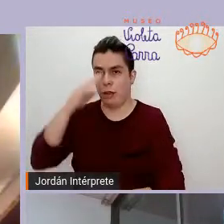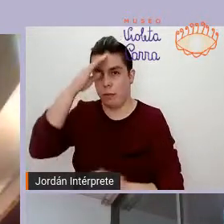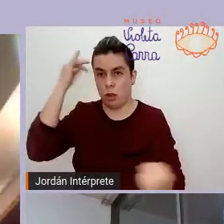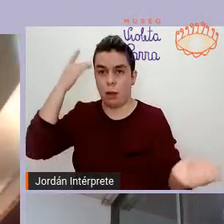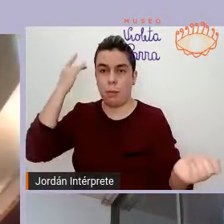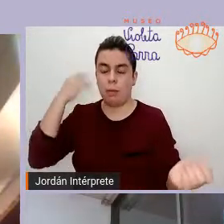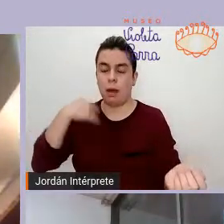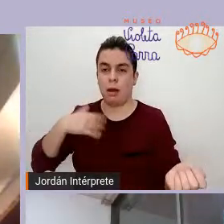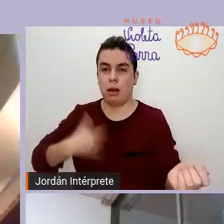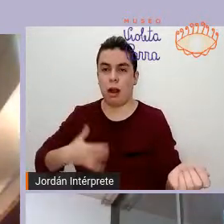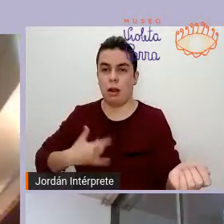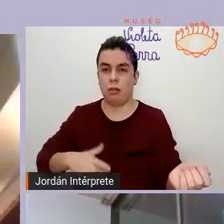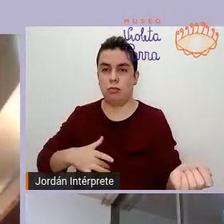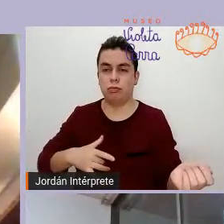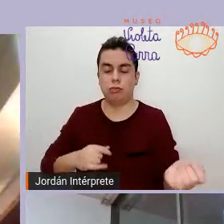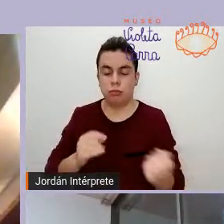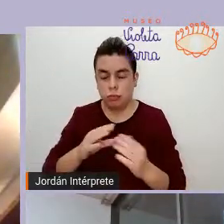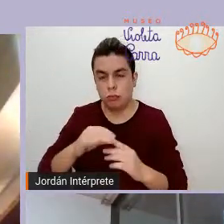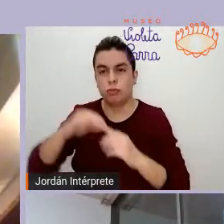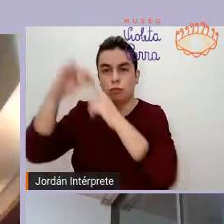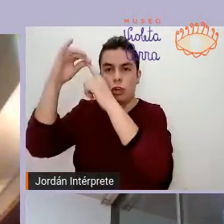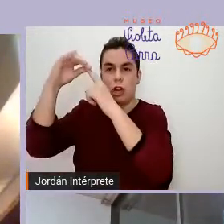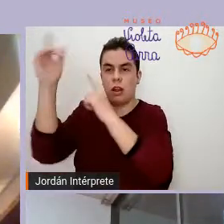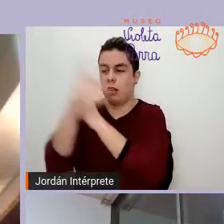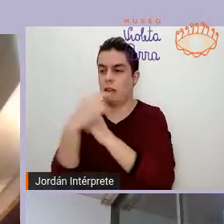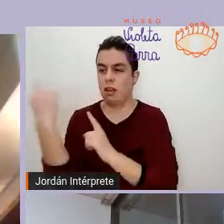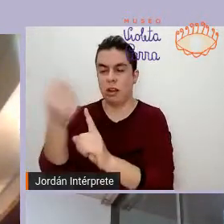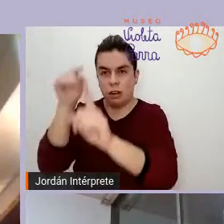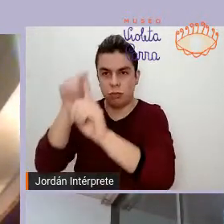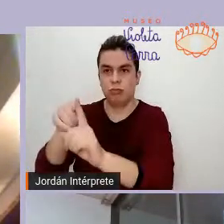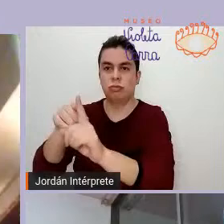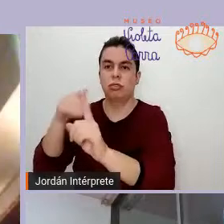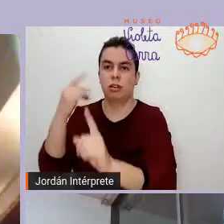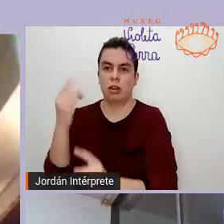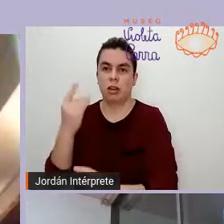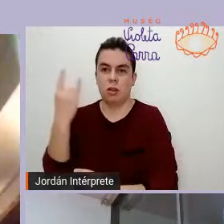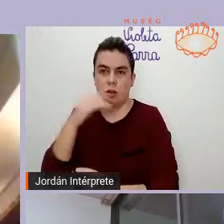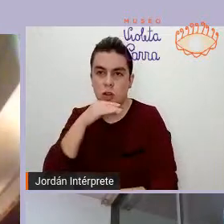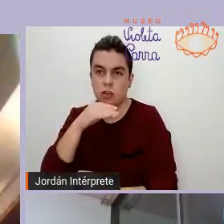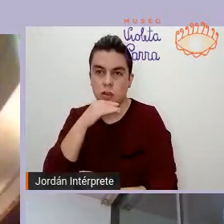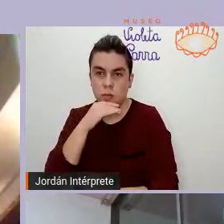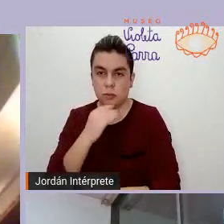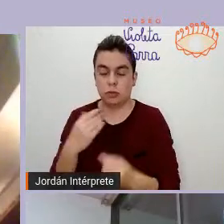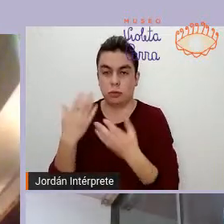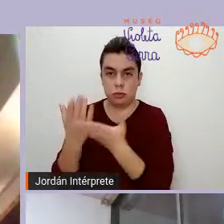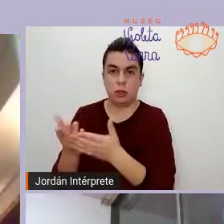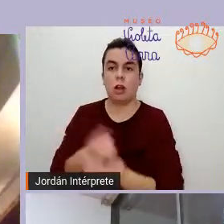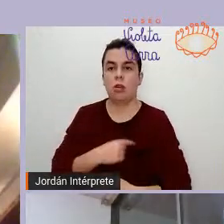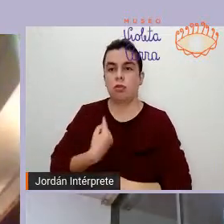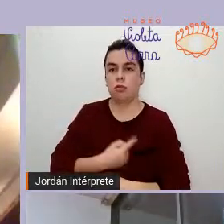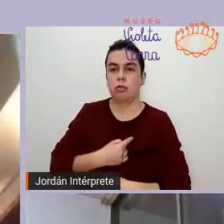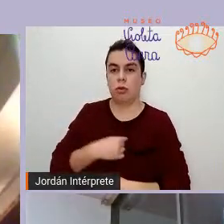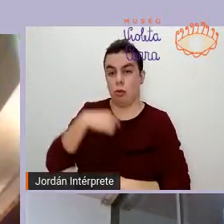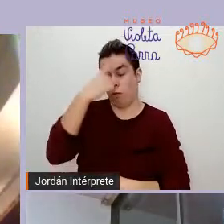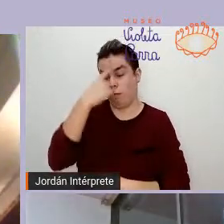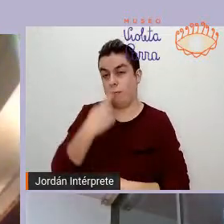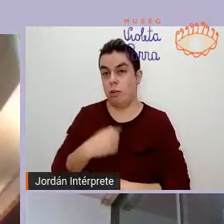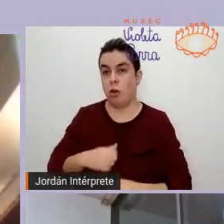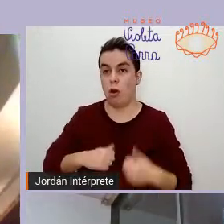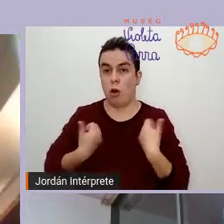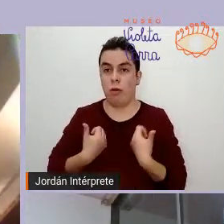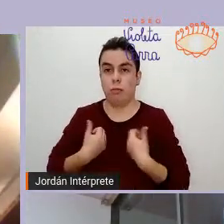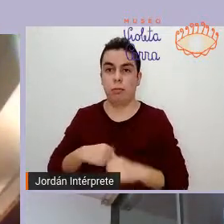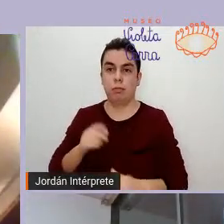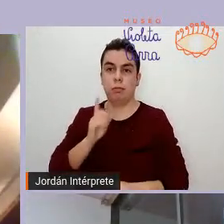destacada. Por lo tanto, tiene mucho sentido. Nosotros somos un museo muy joven, tenemos solamente 5 años de vida,